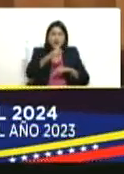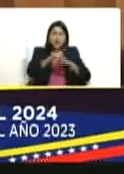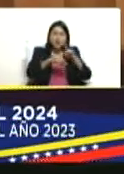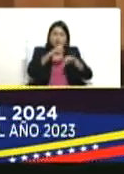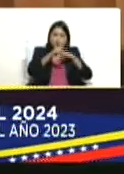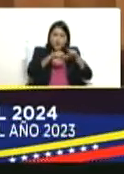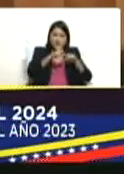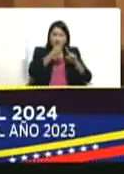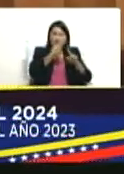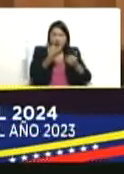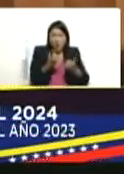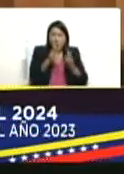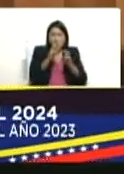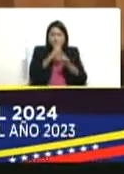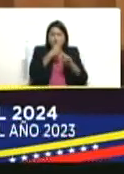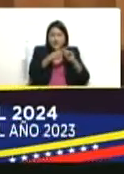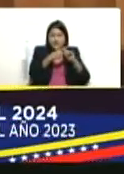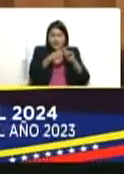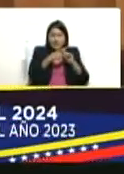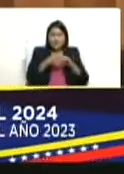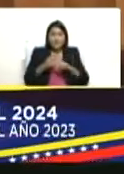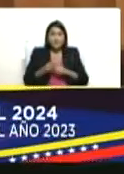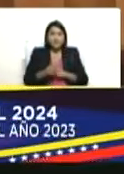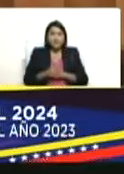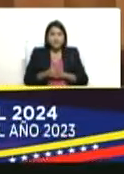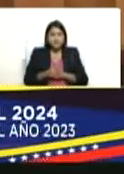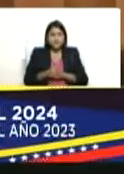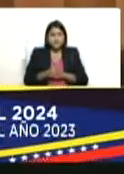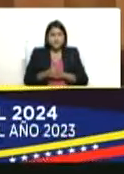X, el POTS, llaman ahora.